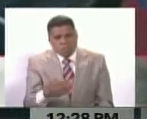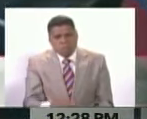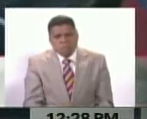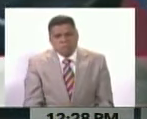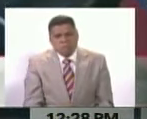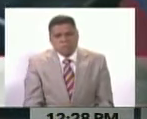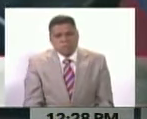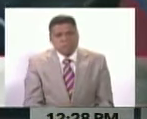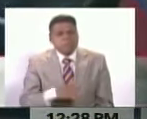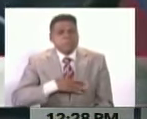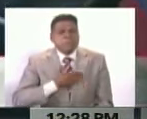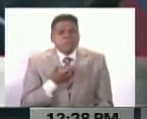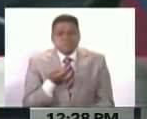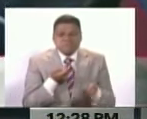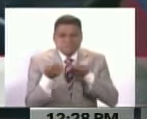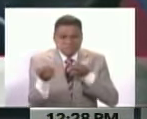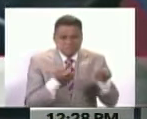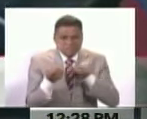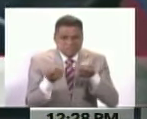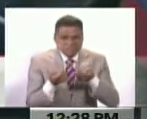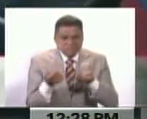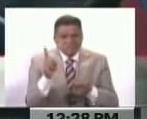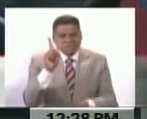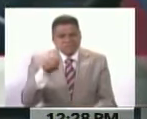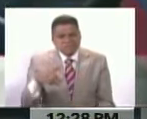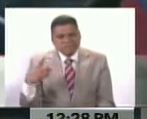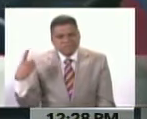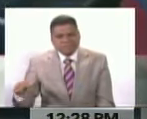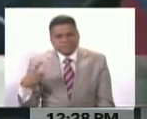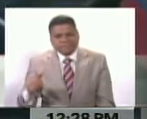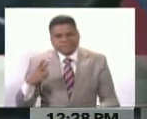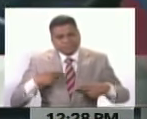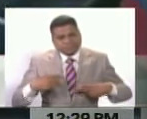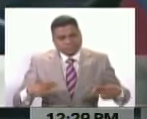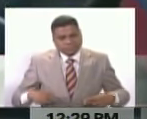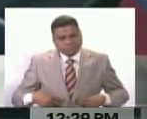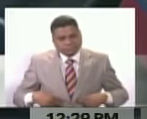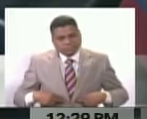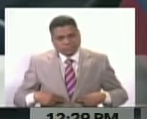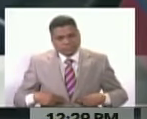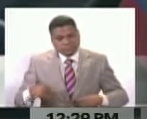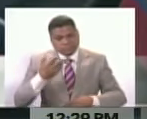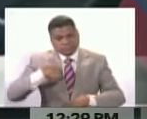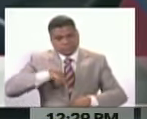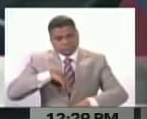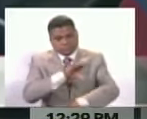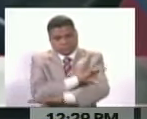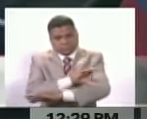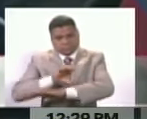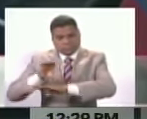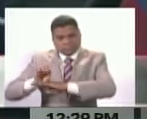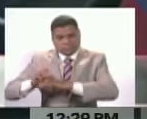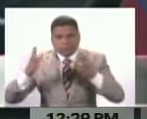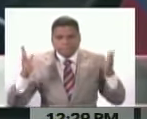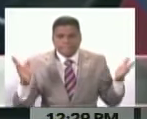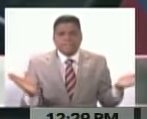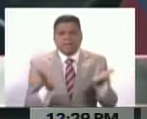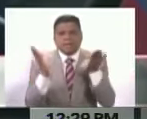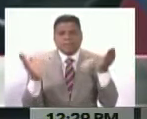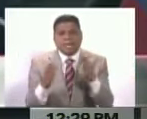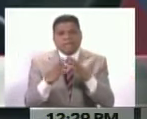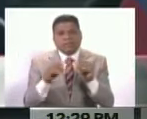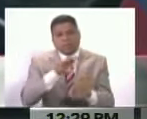puede violar los derechos humanos. Entonces el Ecuador insta a los países del